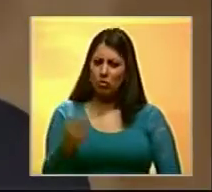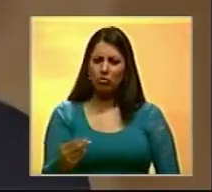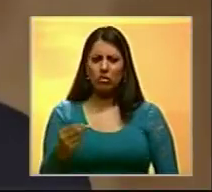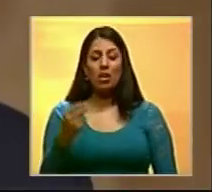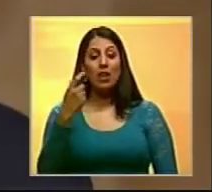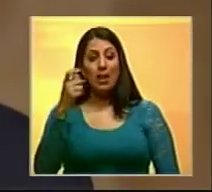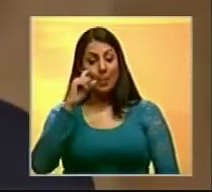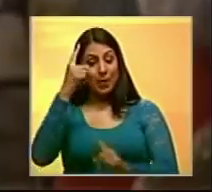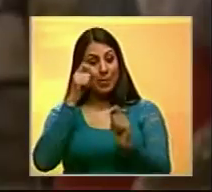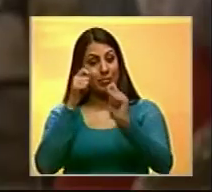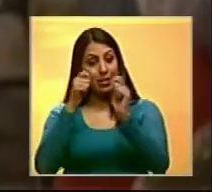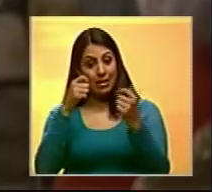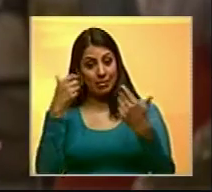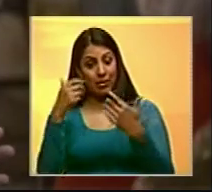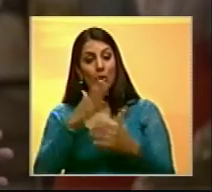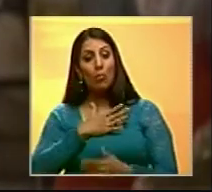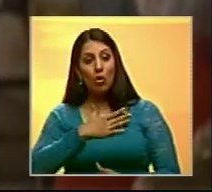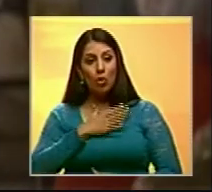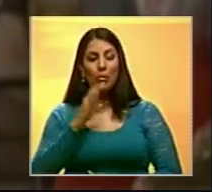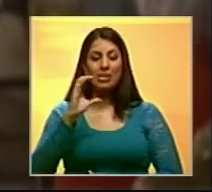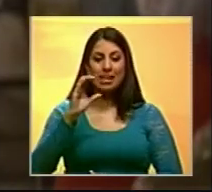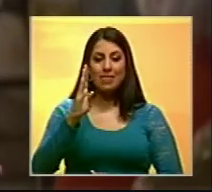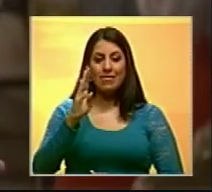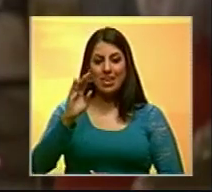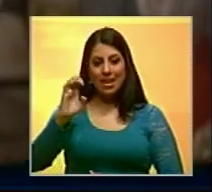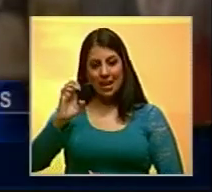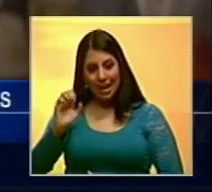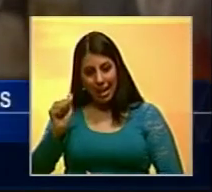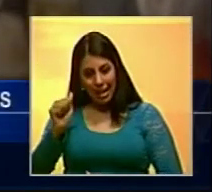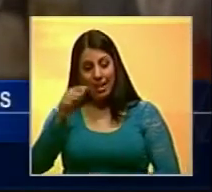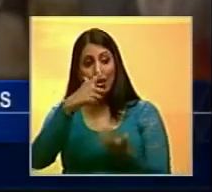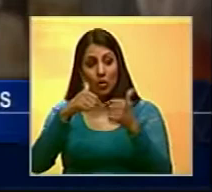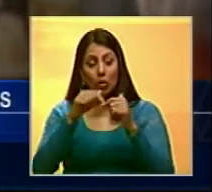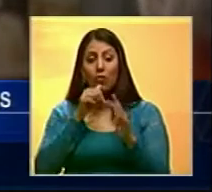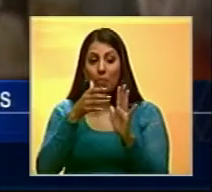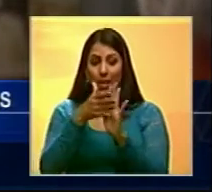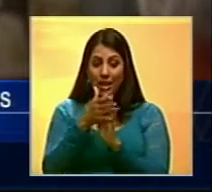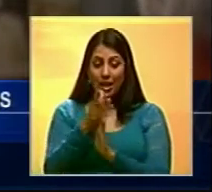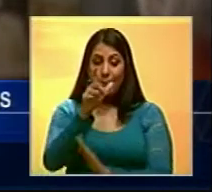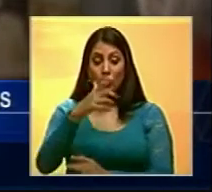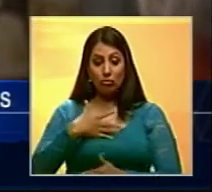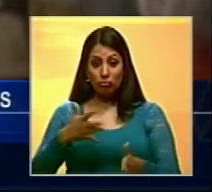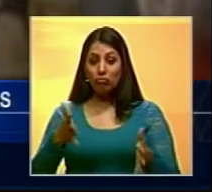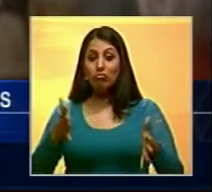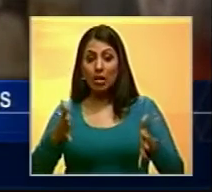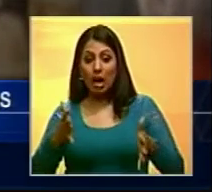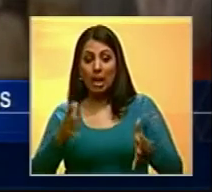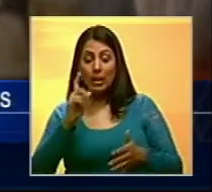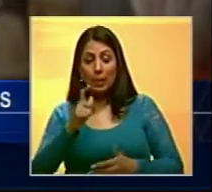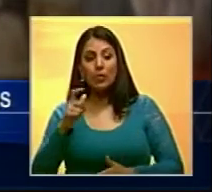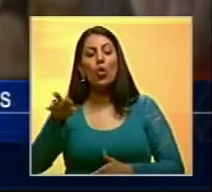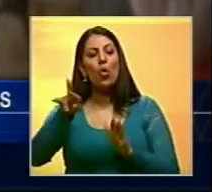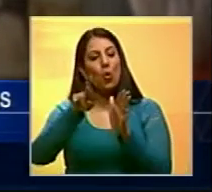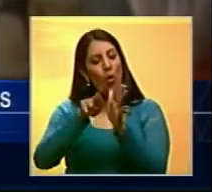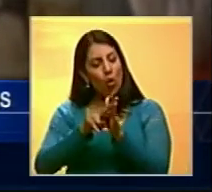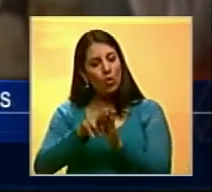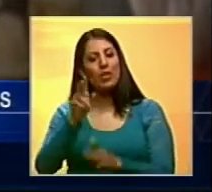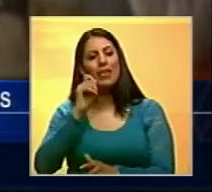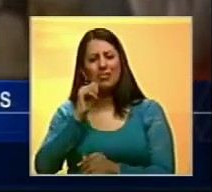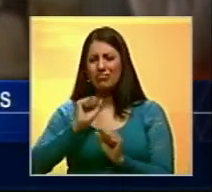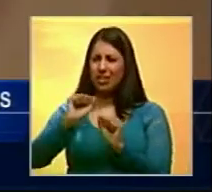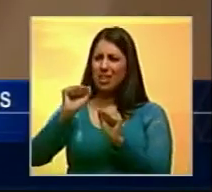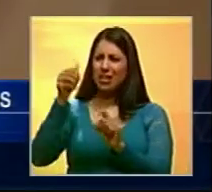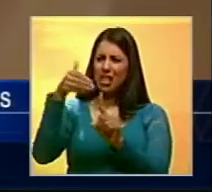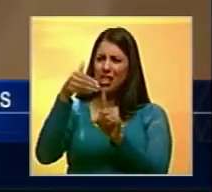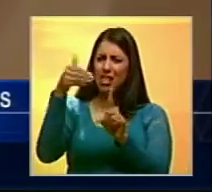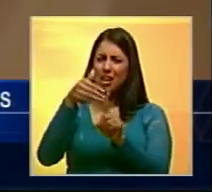primera entrevista televisiva para la cadena CBS, tras ganar los comicios presidenciales, el magnato neoyorquino rechazó las recientes